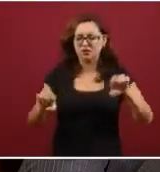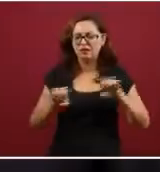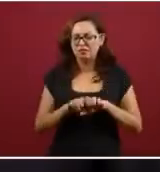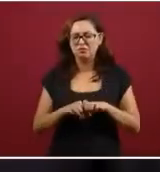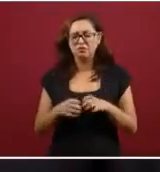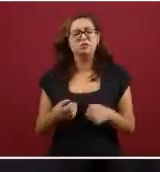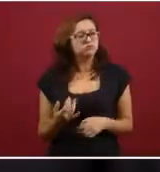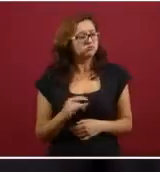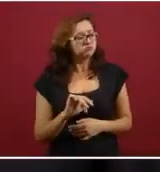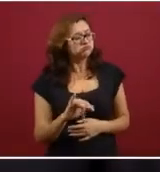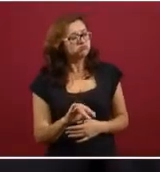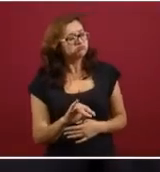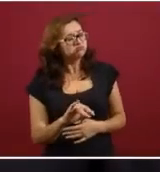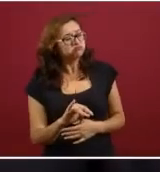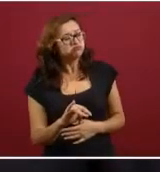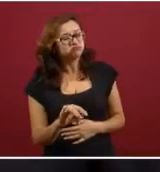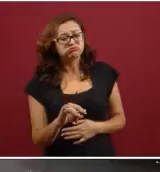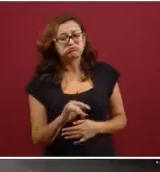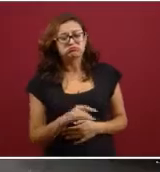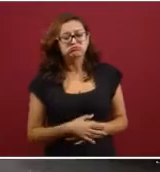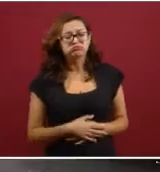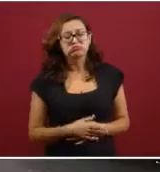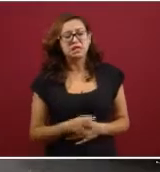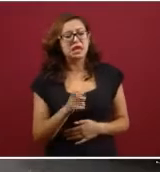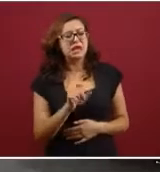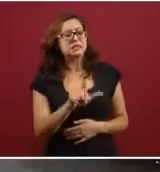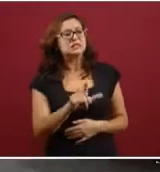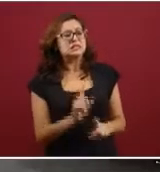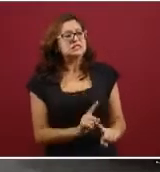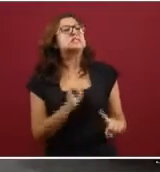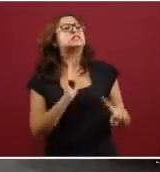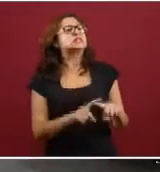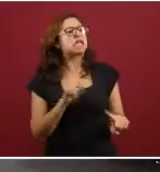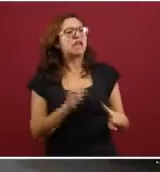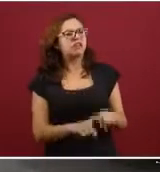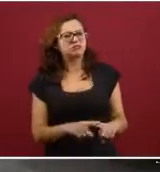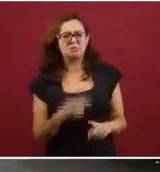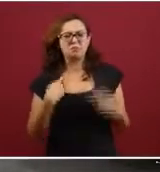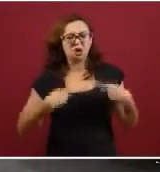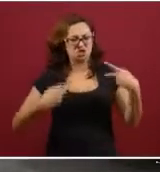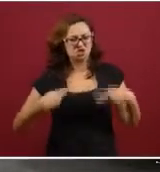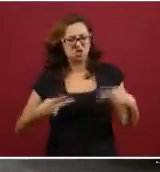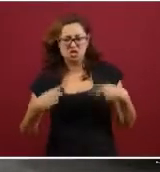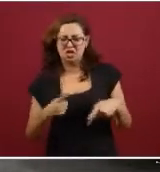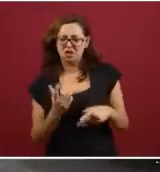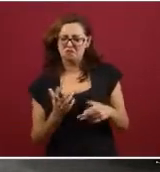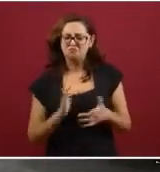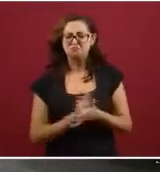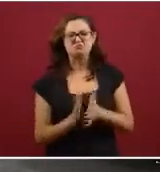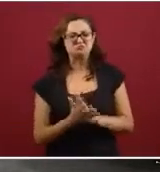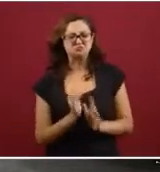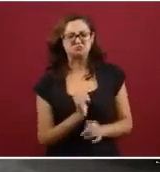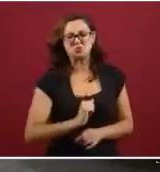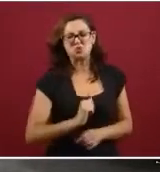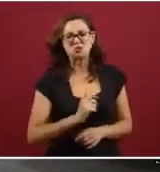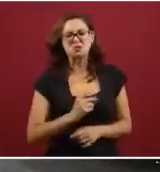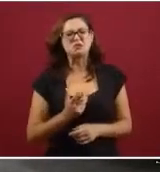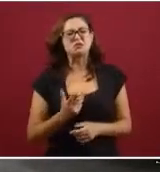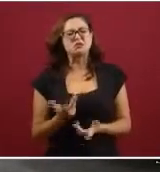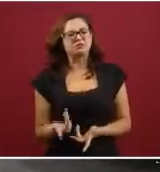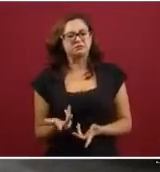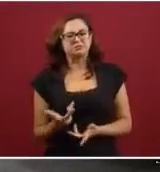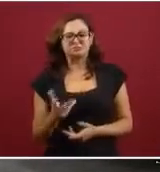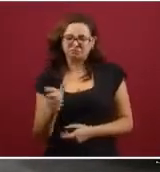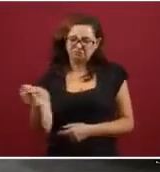porque él habla, y la pregunta concreta sería: ¿de qué personajes influyentes habla Ursúa que motivaron o que motivan